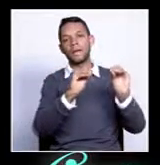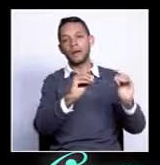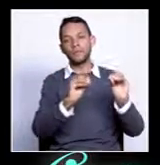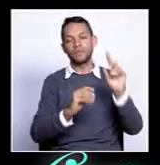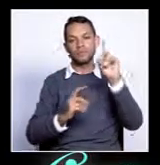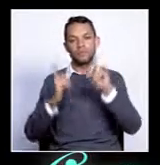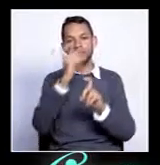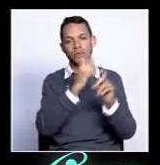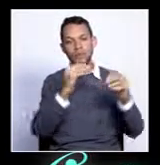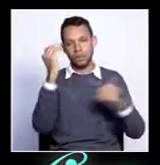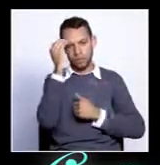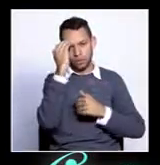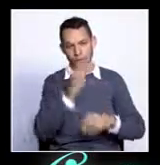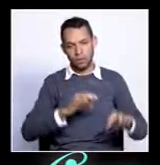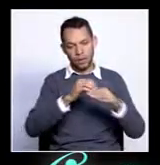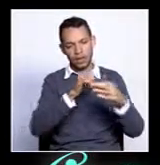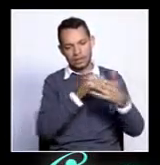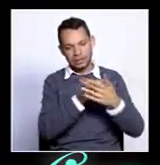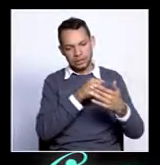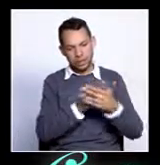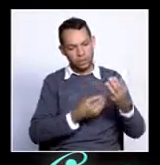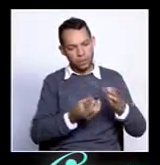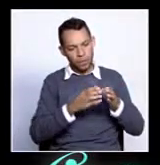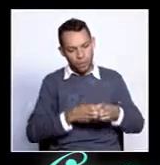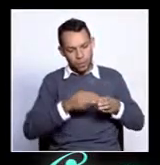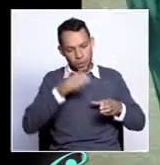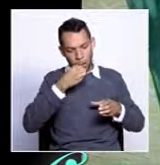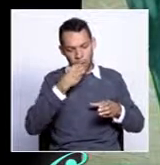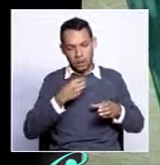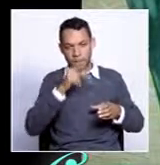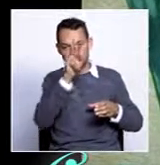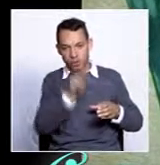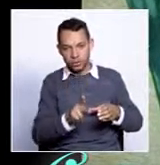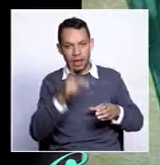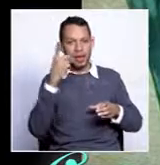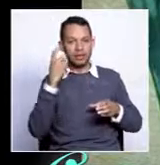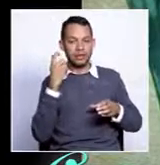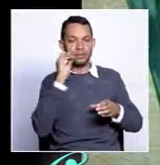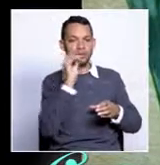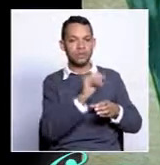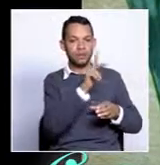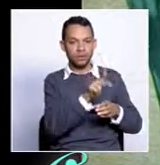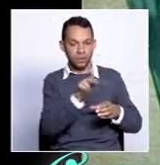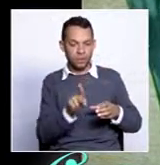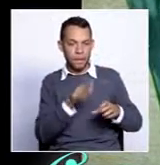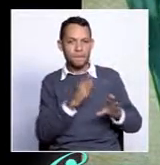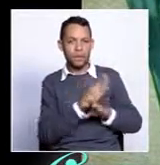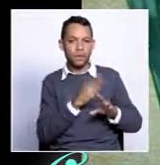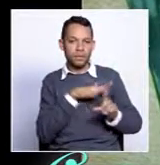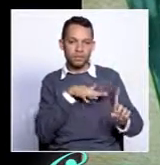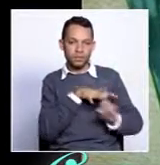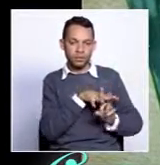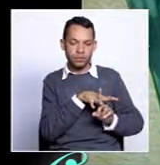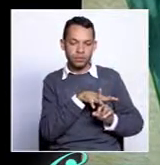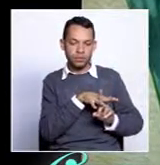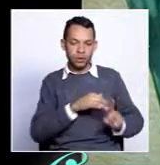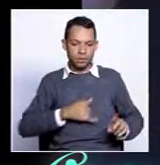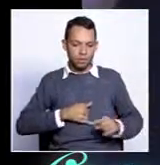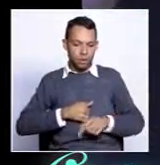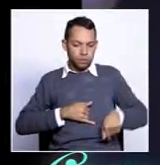concepto de la nutrición que yo tanto insisto ayer atendía a un paciente que le encontraron un problema renal